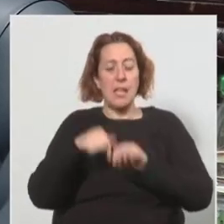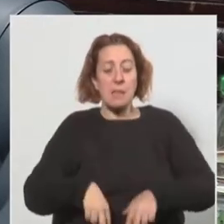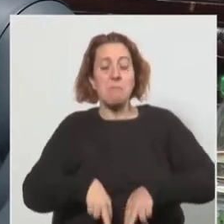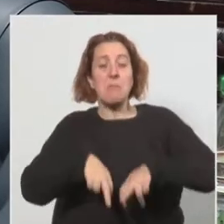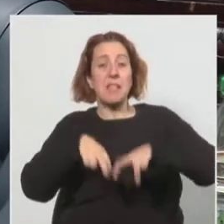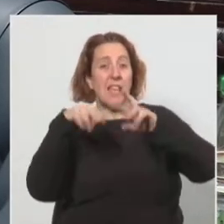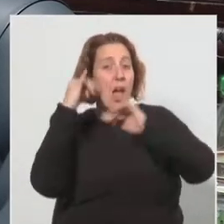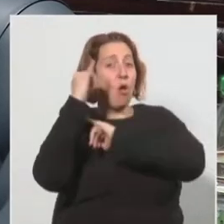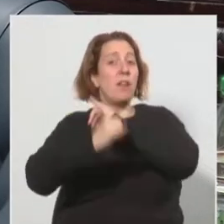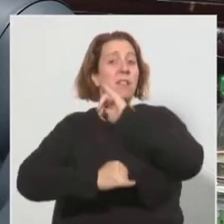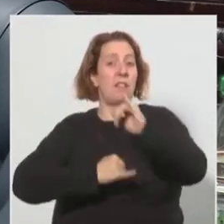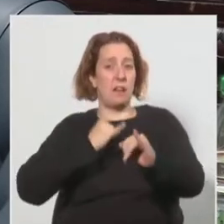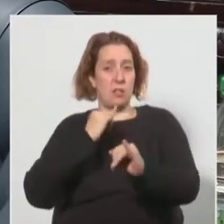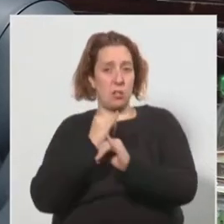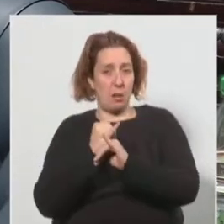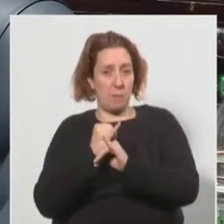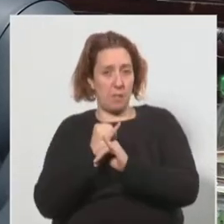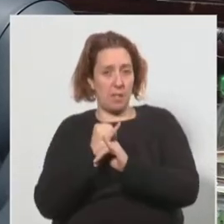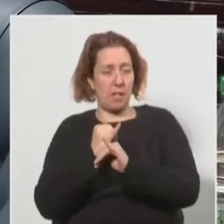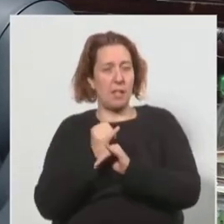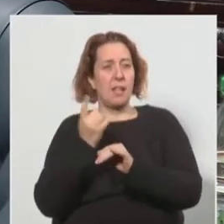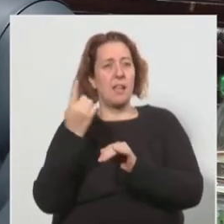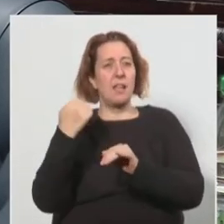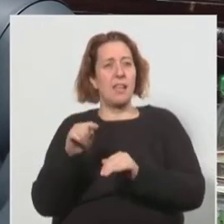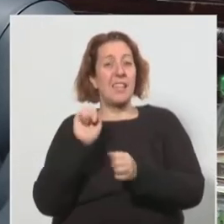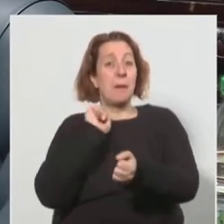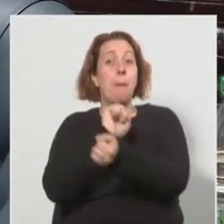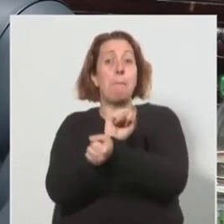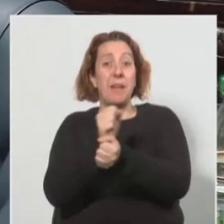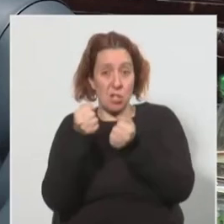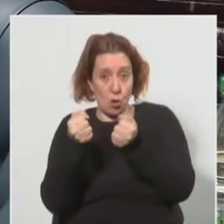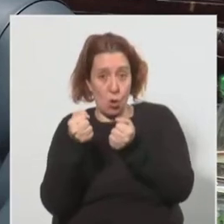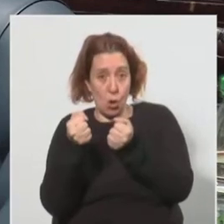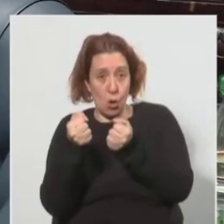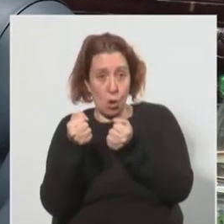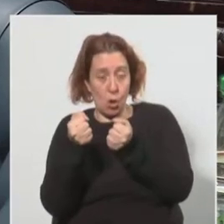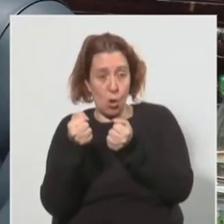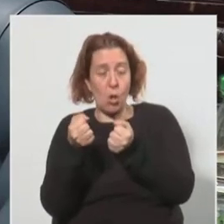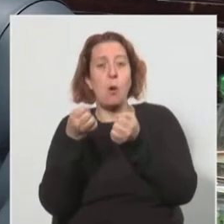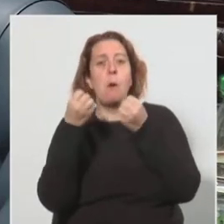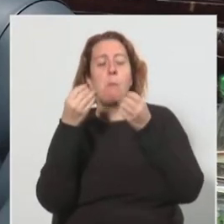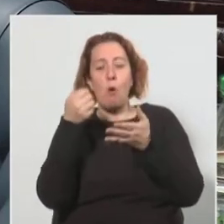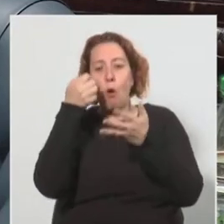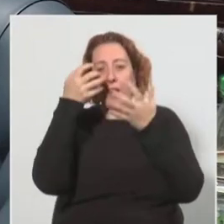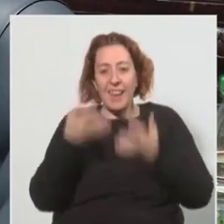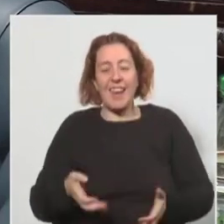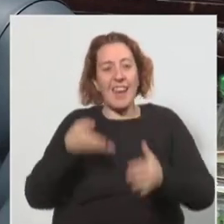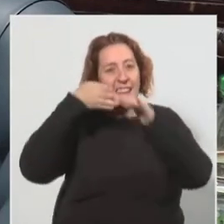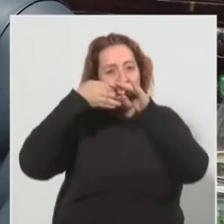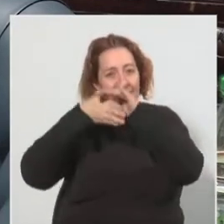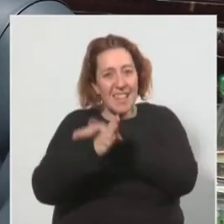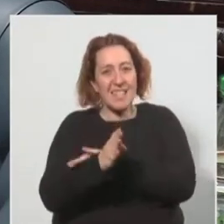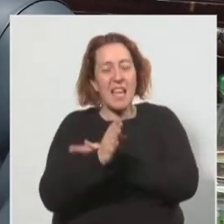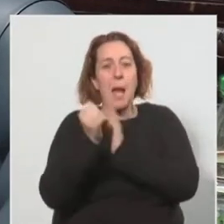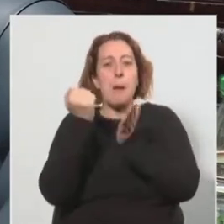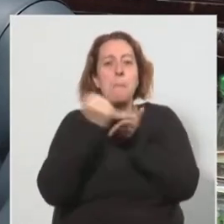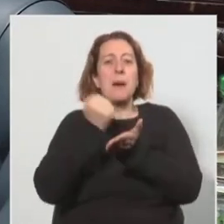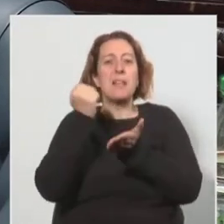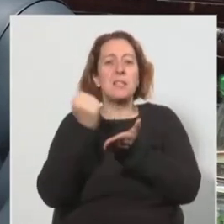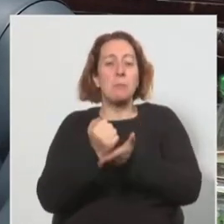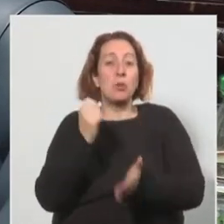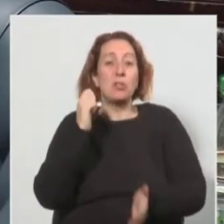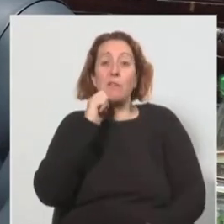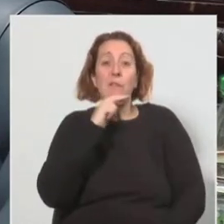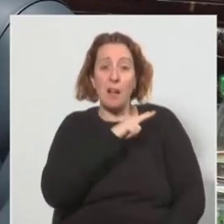investigado internacionalmente y que estaba preso por intentar ingresar con un pasaporte